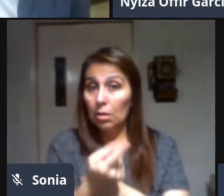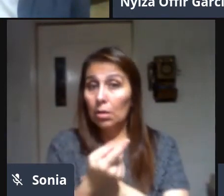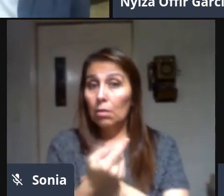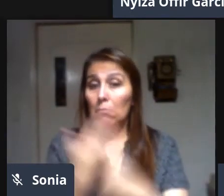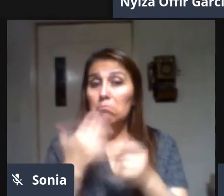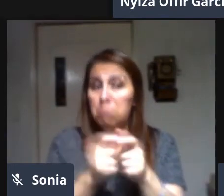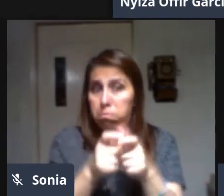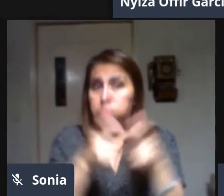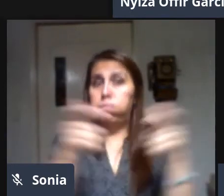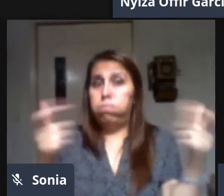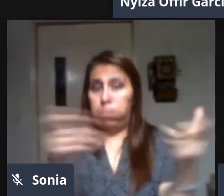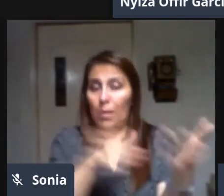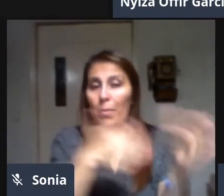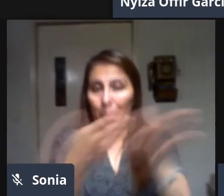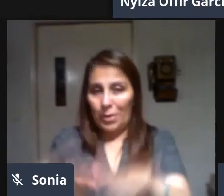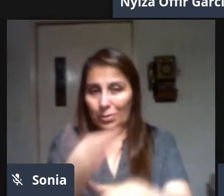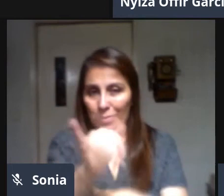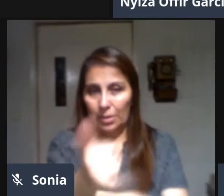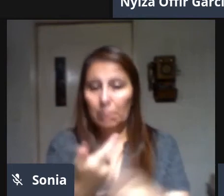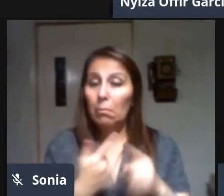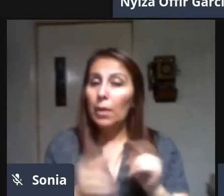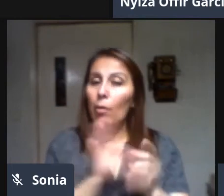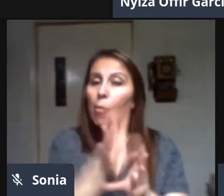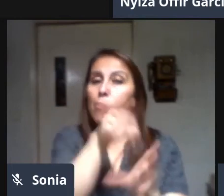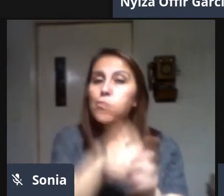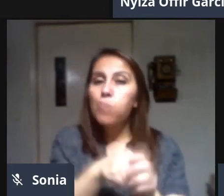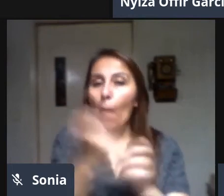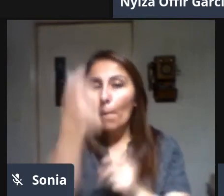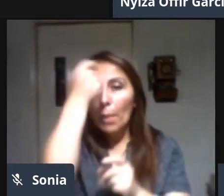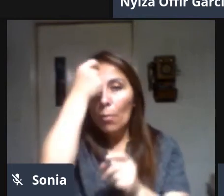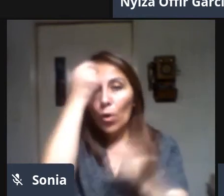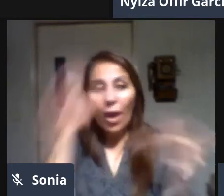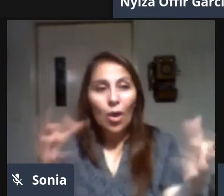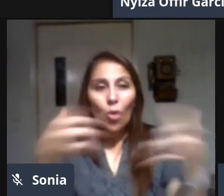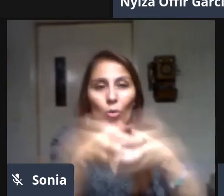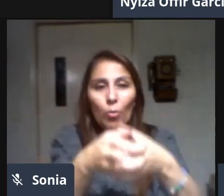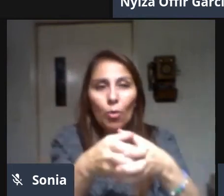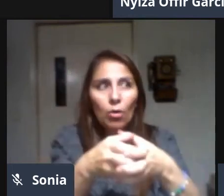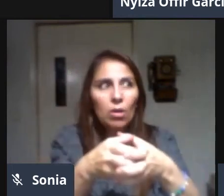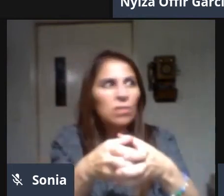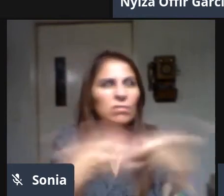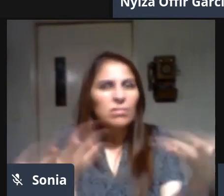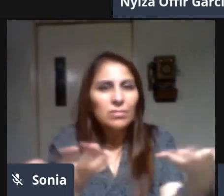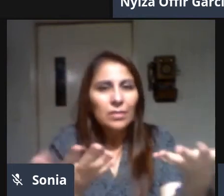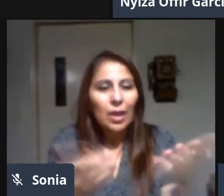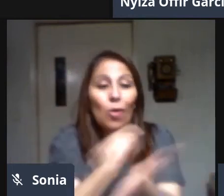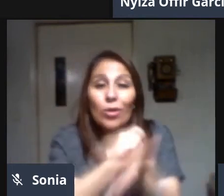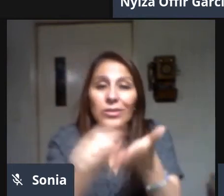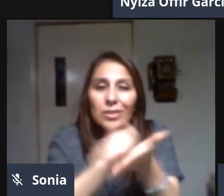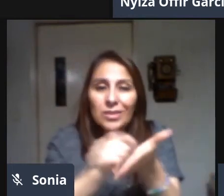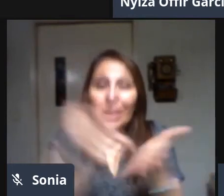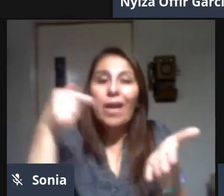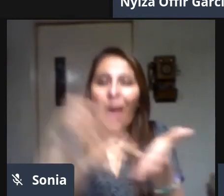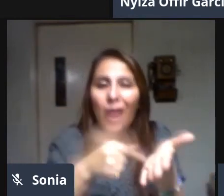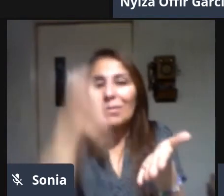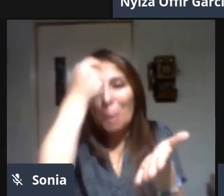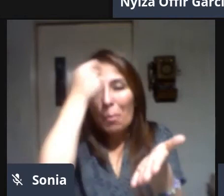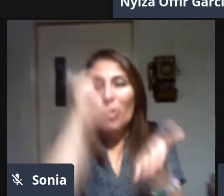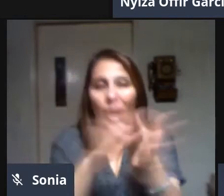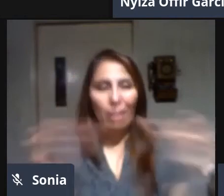pudieron haber sido mucho más pero realmente lo que queda dentro de la memoria colectiva es lo que queda escrito en ese ejercicio literario